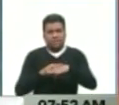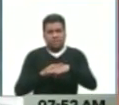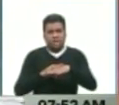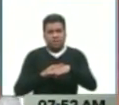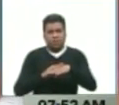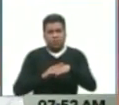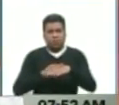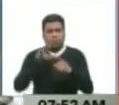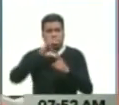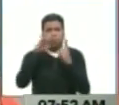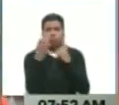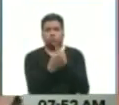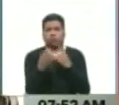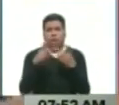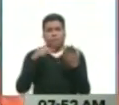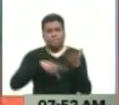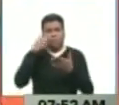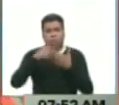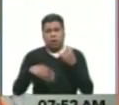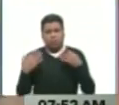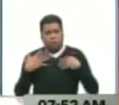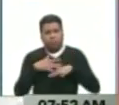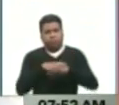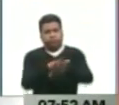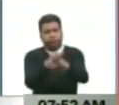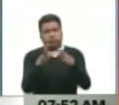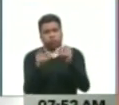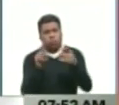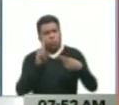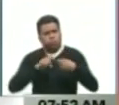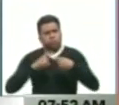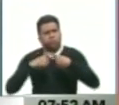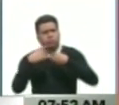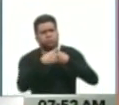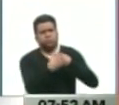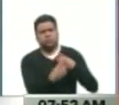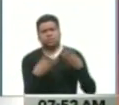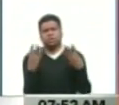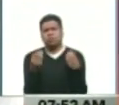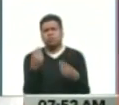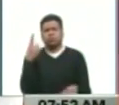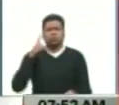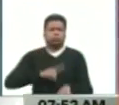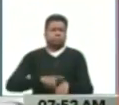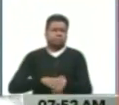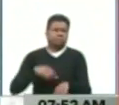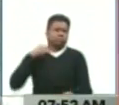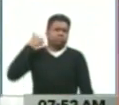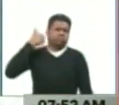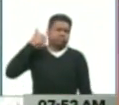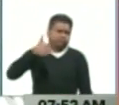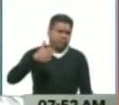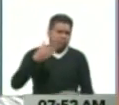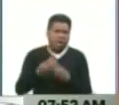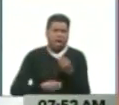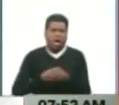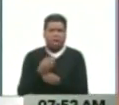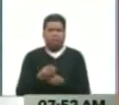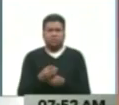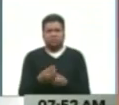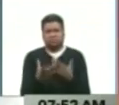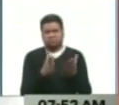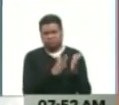de programas que empiezan a articular instituciones que estuvieron por mucho tiempo creadas pero que no estaban